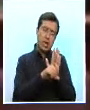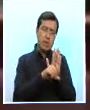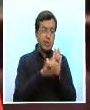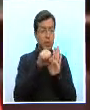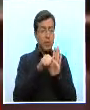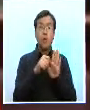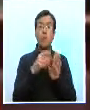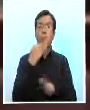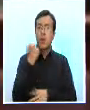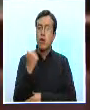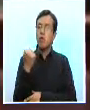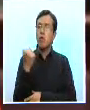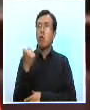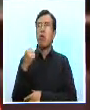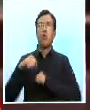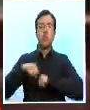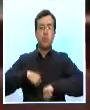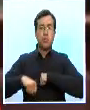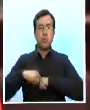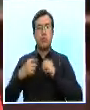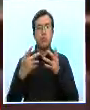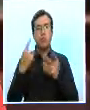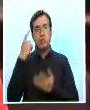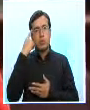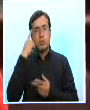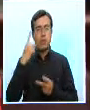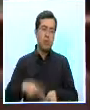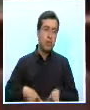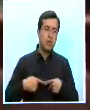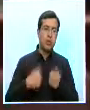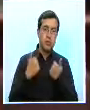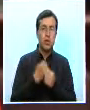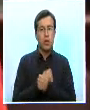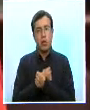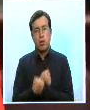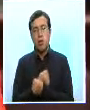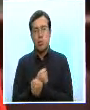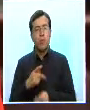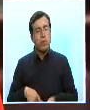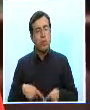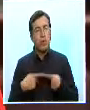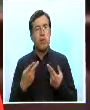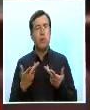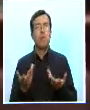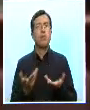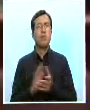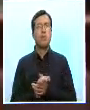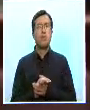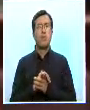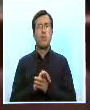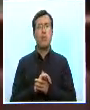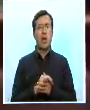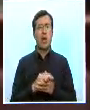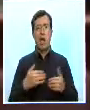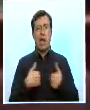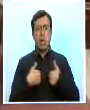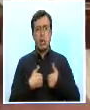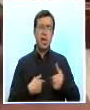pensamos que es incompatible el hecho del buen vivir y del amor a la vida con la tortura de un